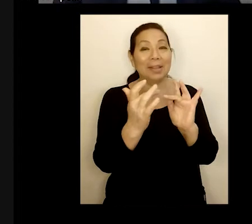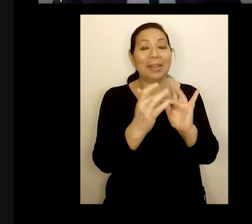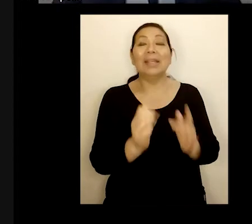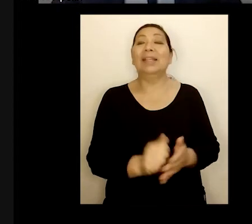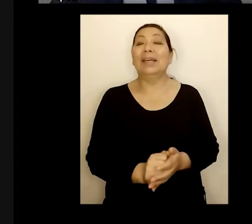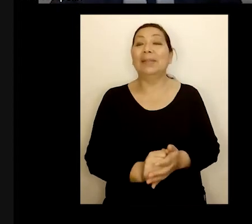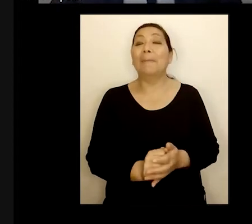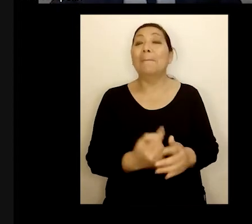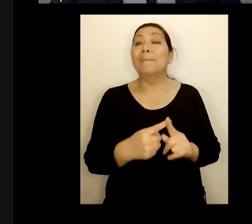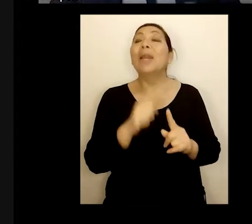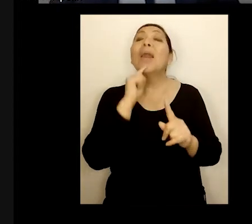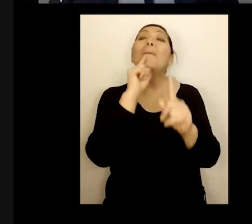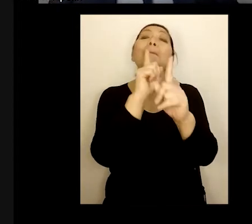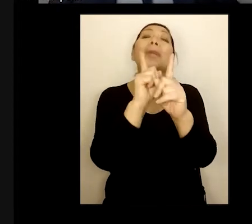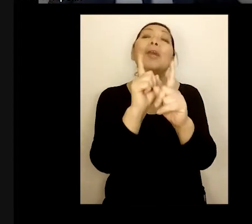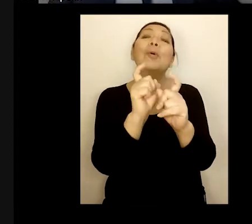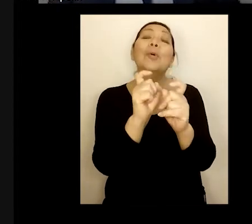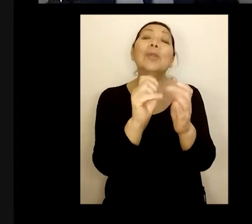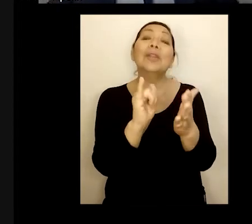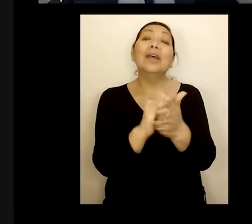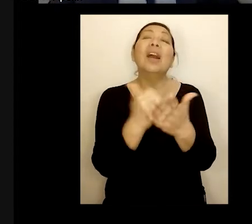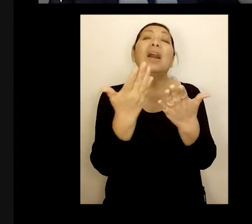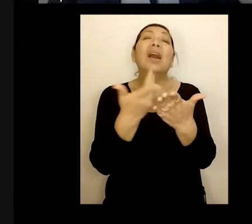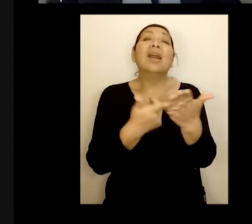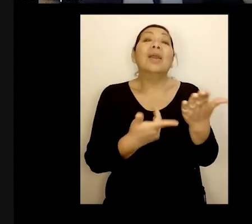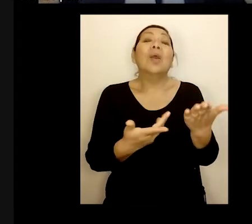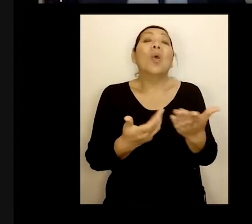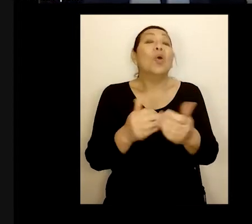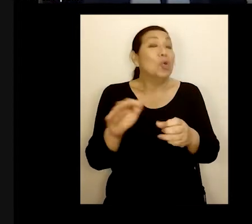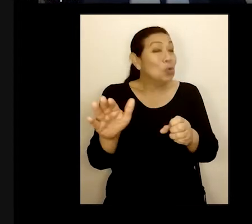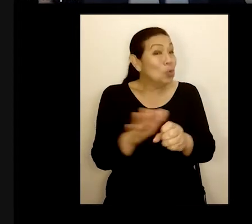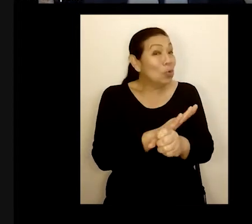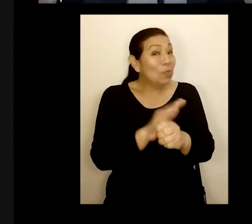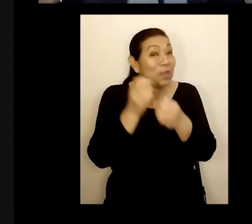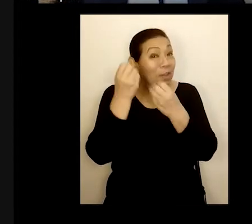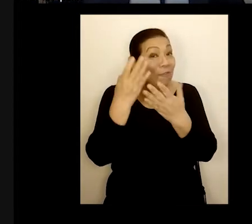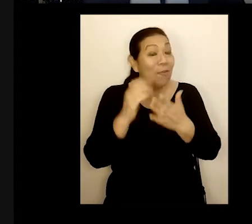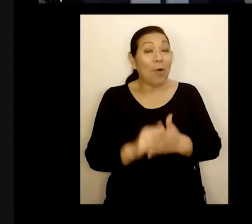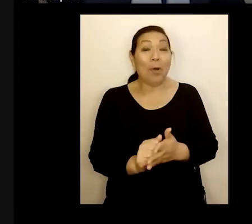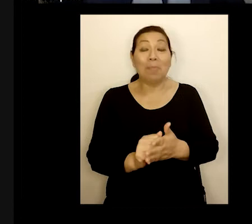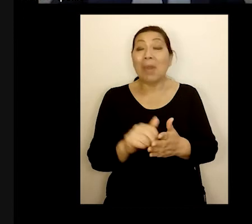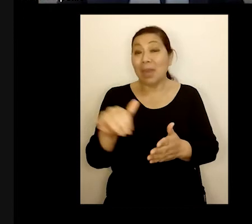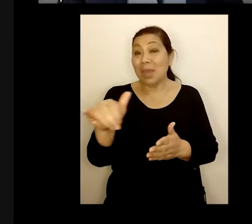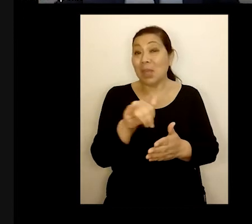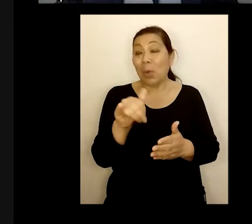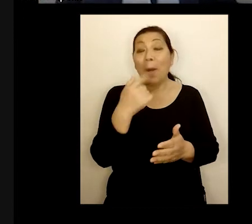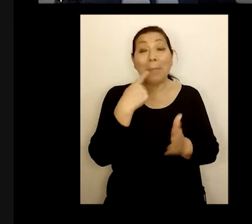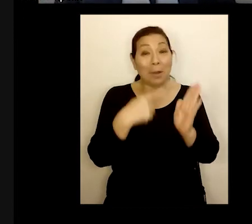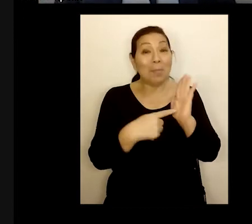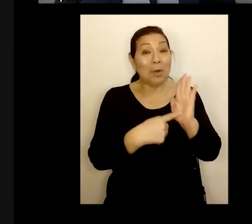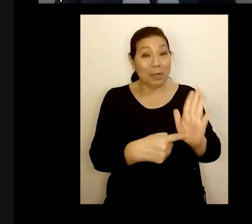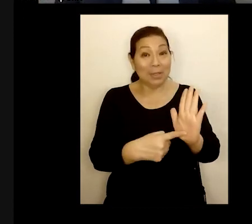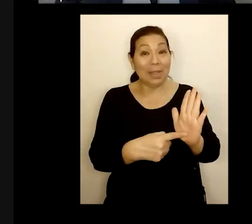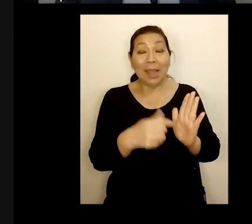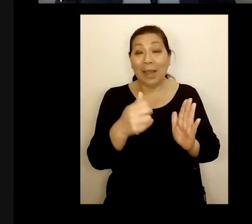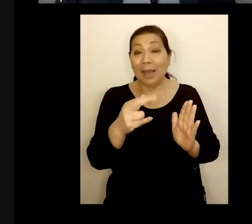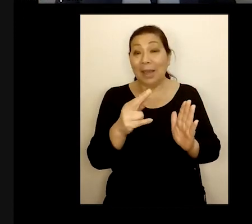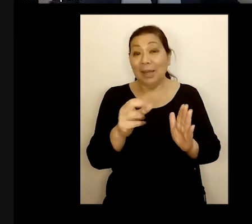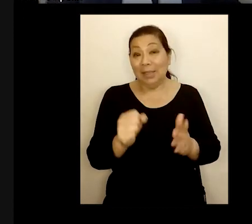Ernst & Young. La pregunta que debemos hacernos entonces es, ¿fue suficiente el informe de Ernst & Young de EY para demostrar la posición de